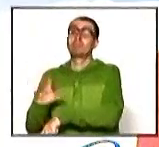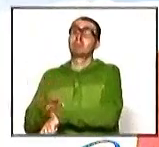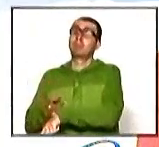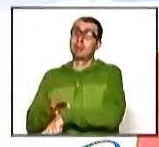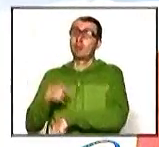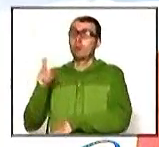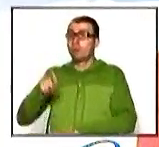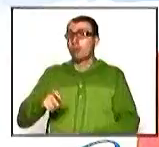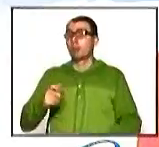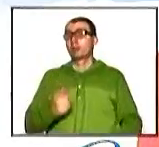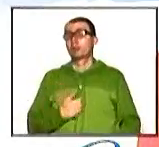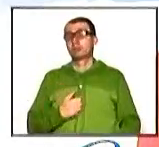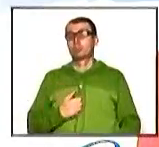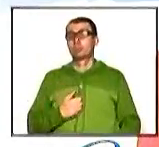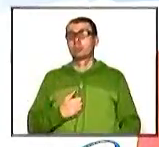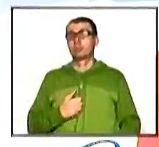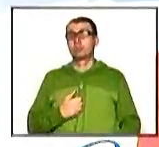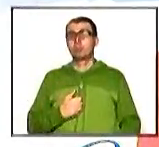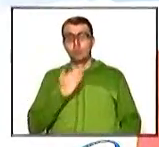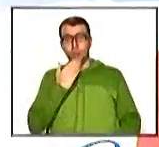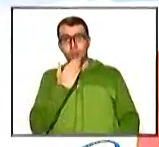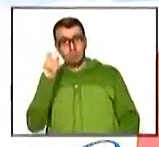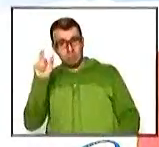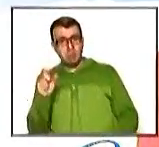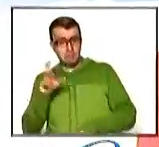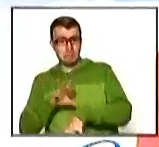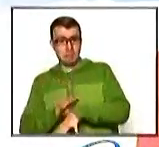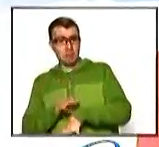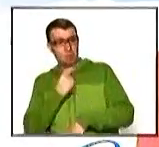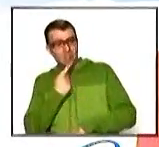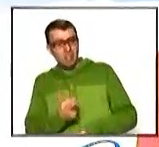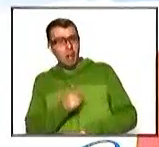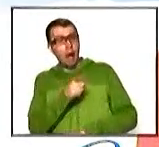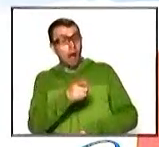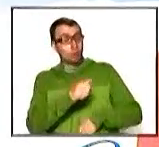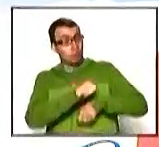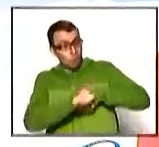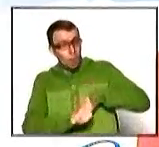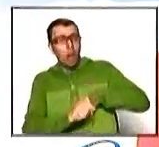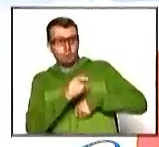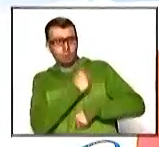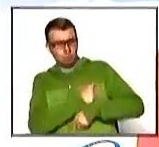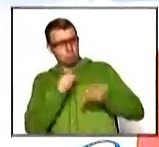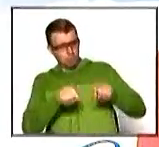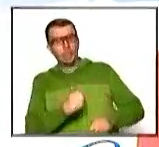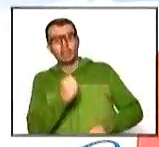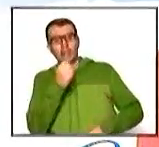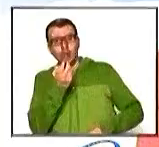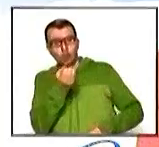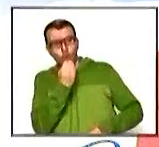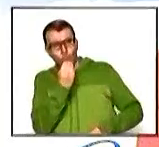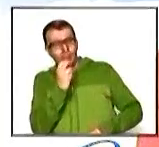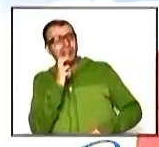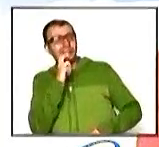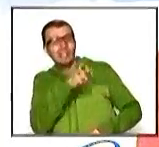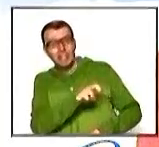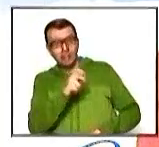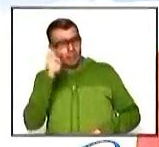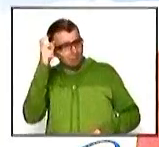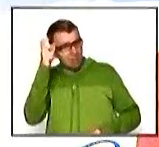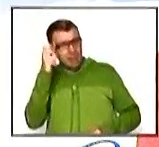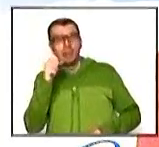Pues perdóneme, pero que uno le diga a un paciente que le hace una cirugía y que coma carne de cerdo y que coma carne de